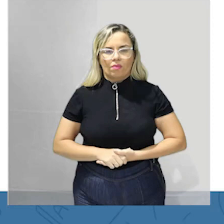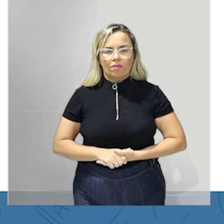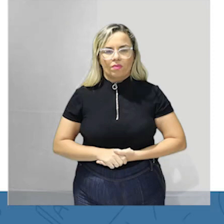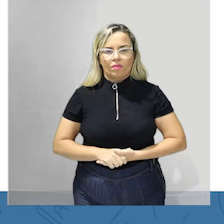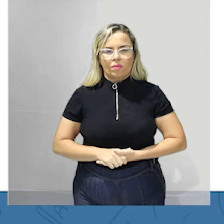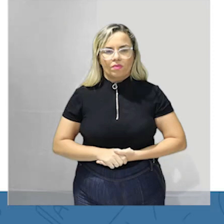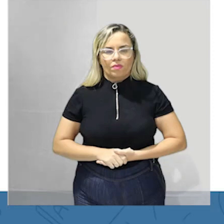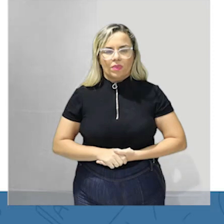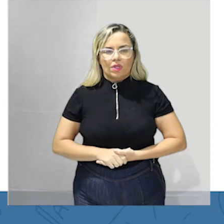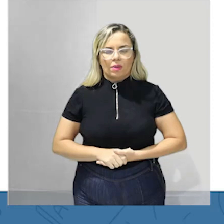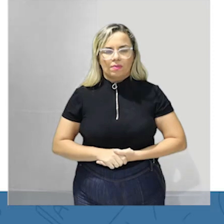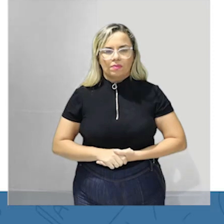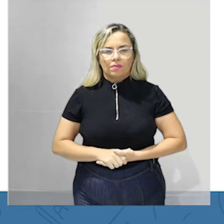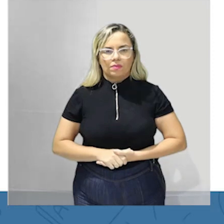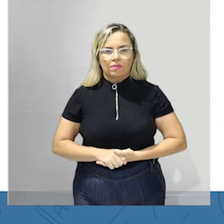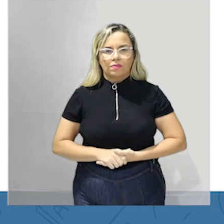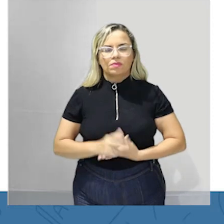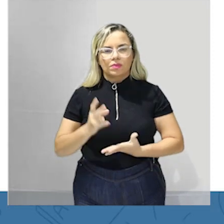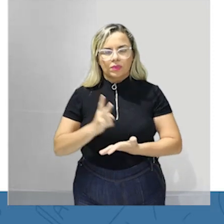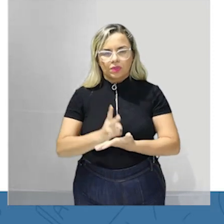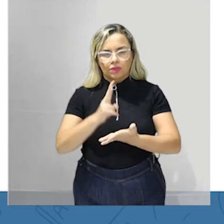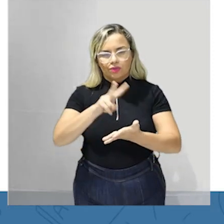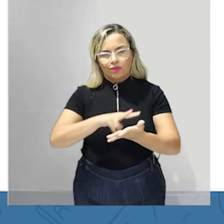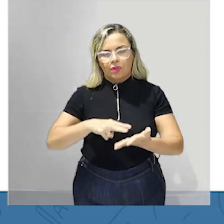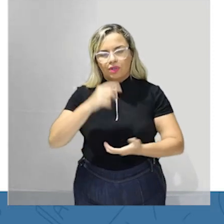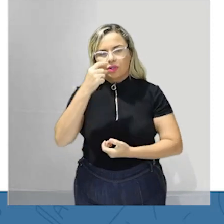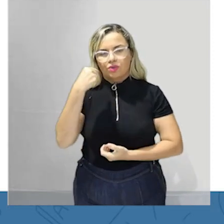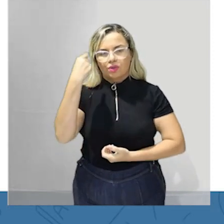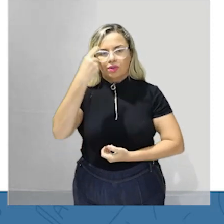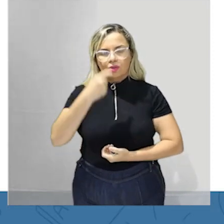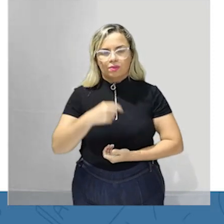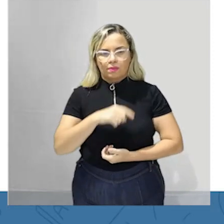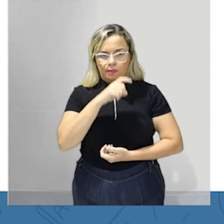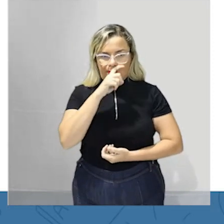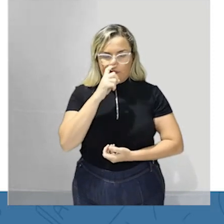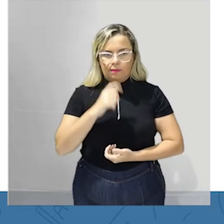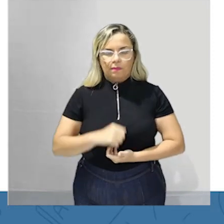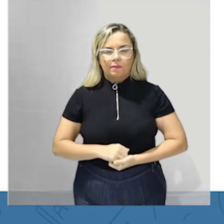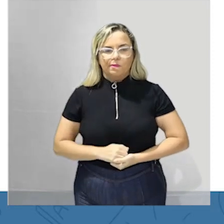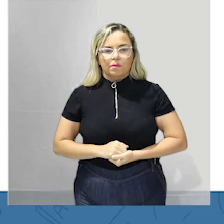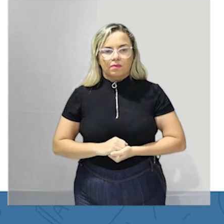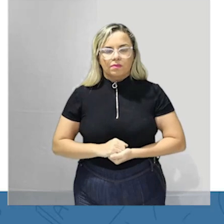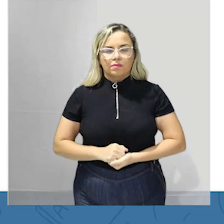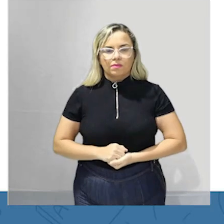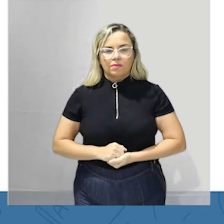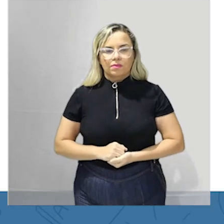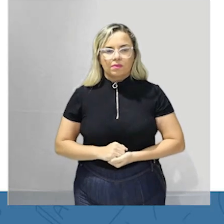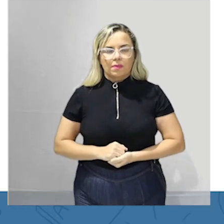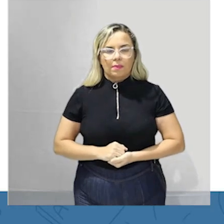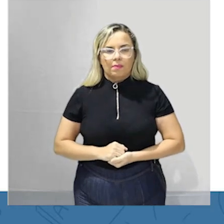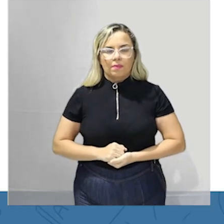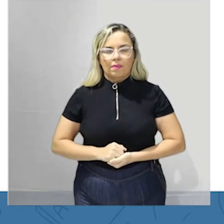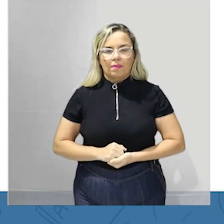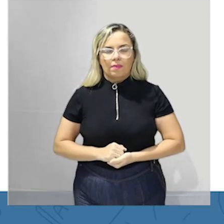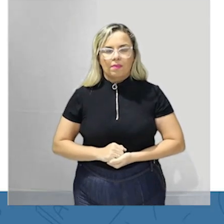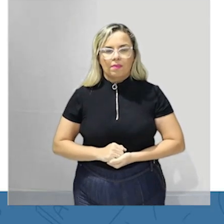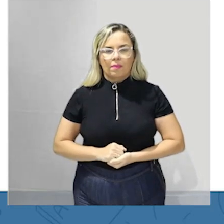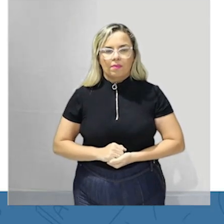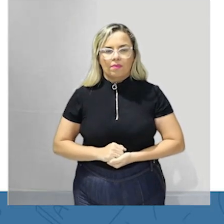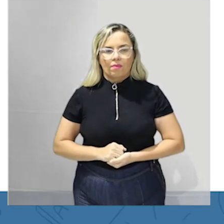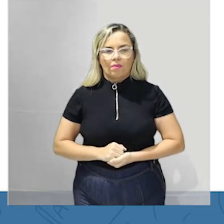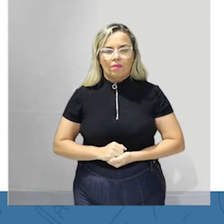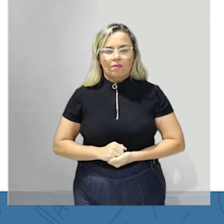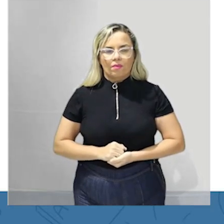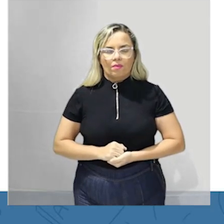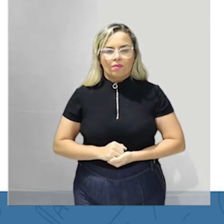para lograrlo, con rezo para rezar, con un horizonte abierto que siempre está más